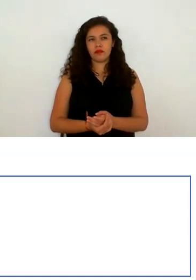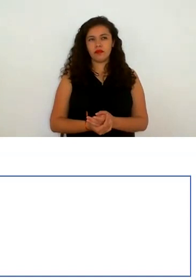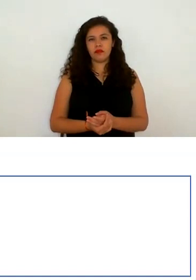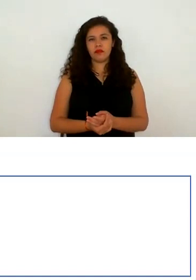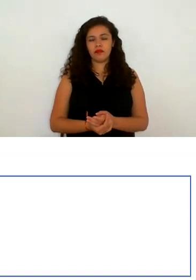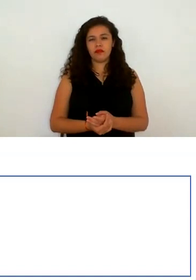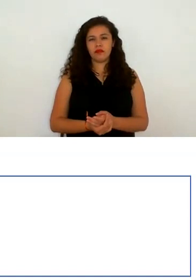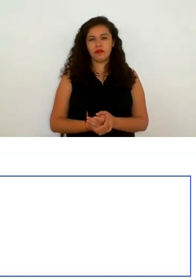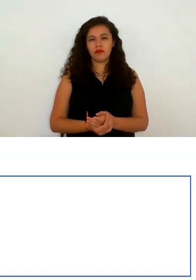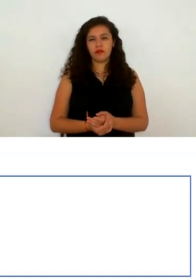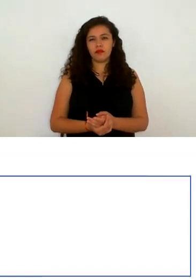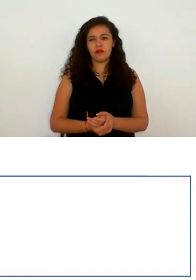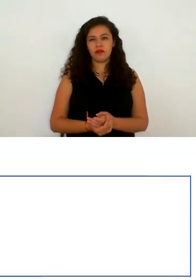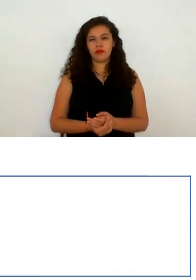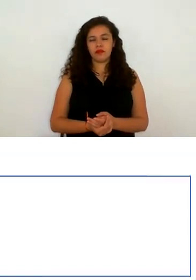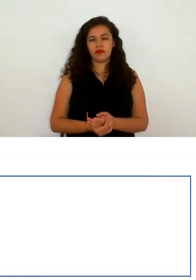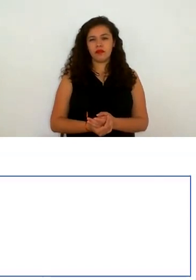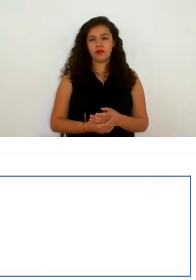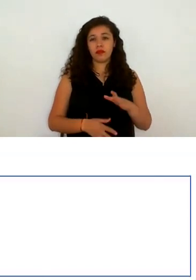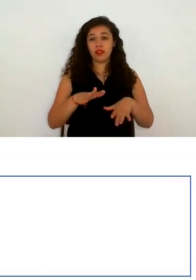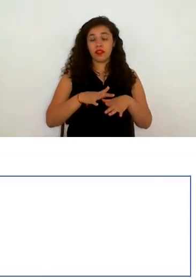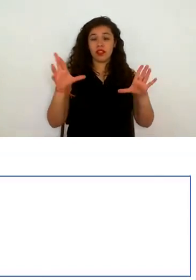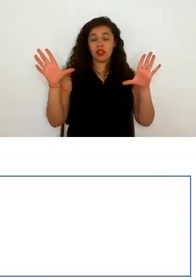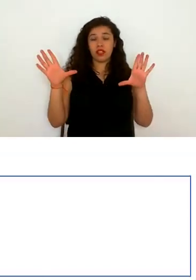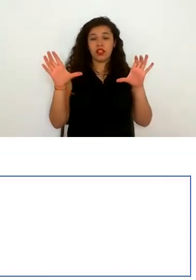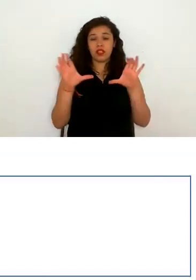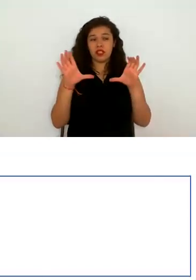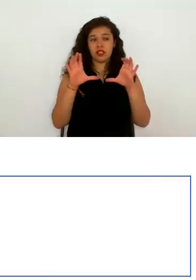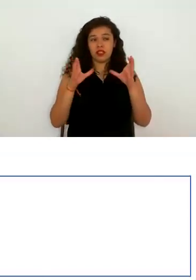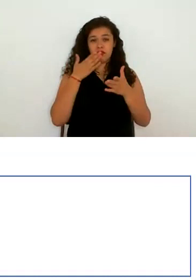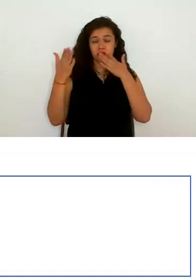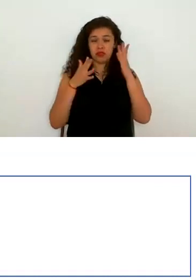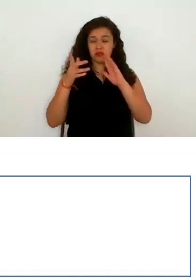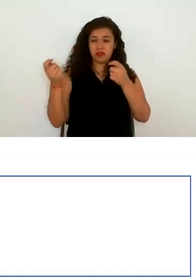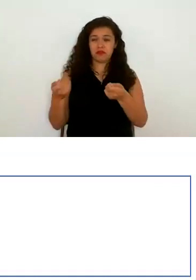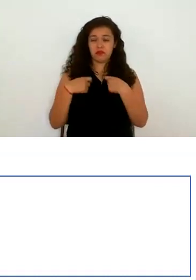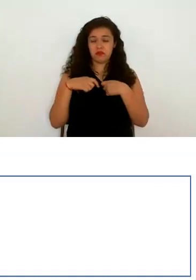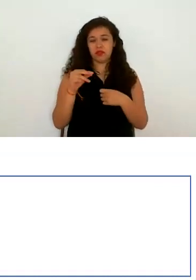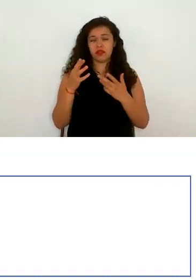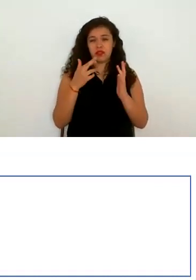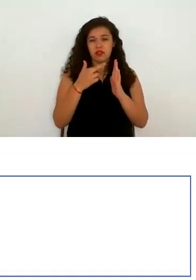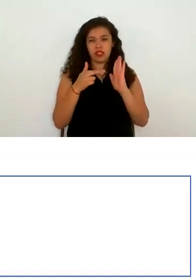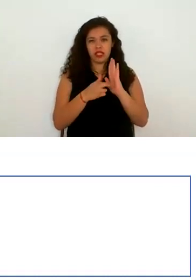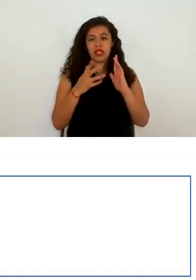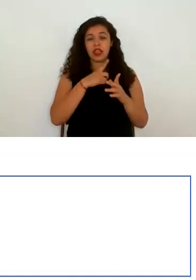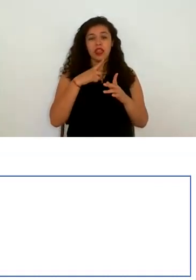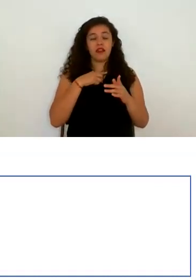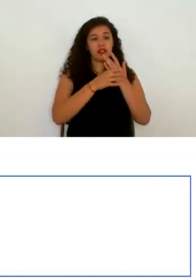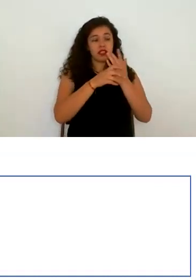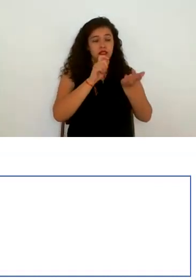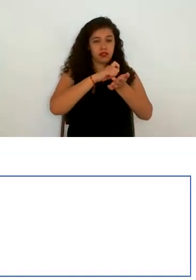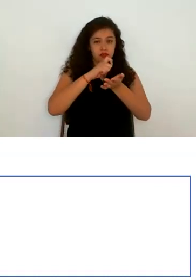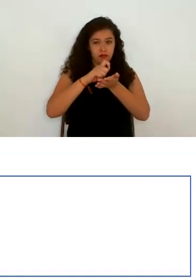los usuarios dicen, quiero que me regreses mi certificado de estudios. Entonces, los lineamientos nos dicen que hay que dejar constancia por